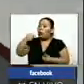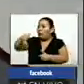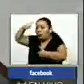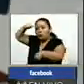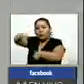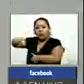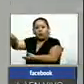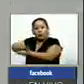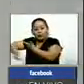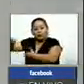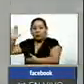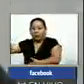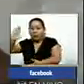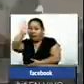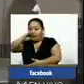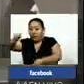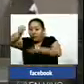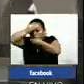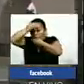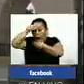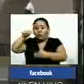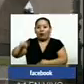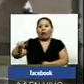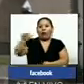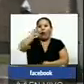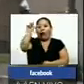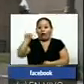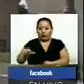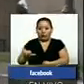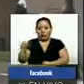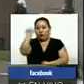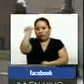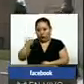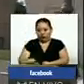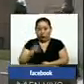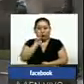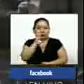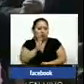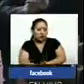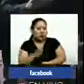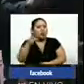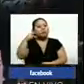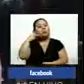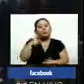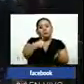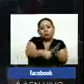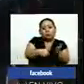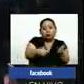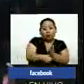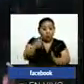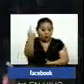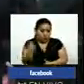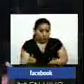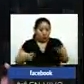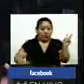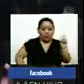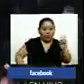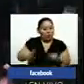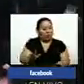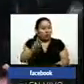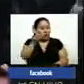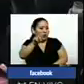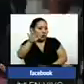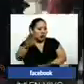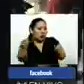diplomáticas con este país del norte de África. El alcalde Ernesto Mason dice que durante su administración han obtenido un estimado de 15